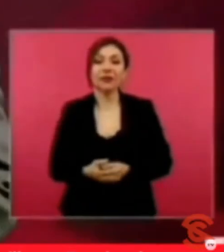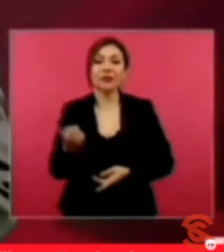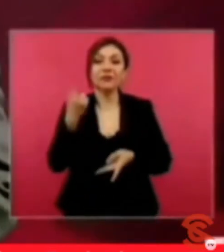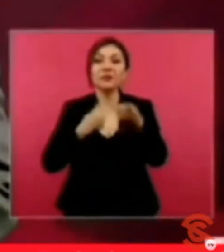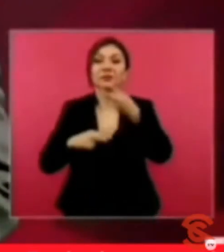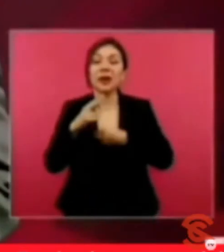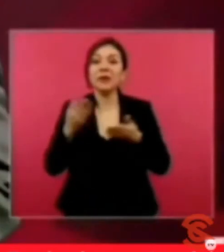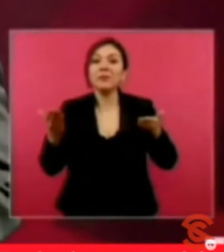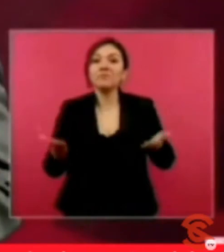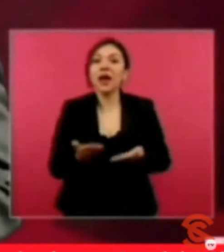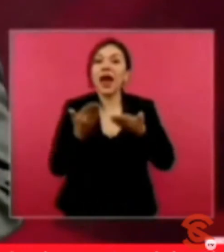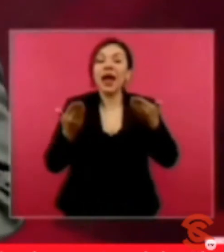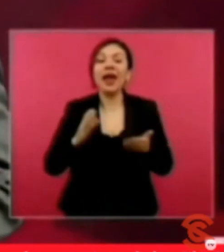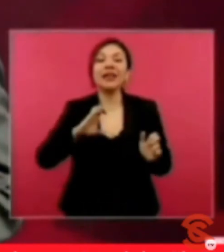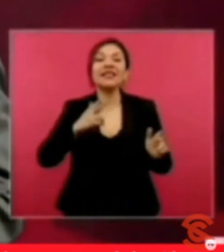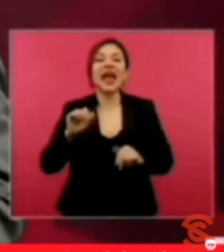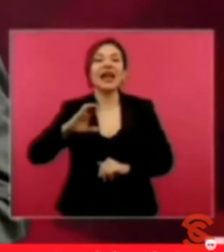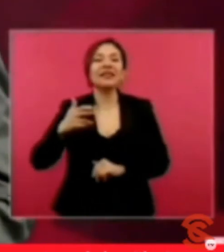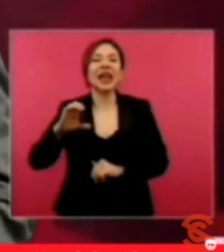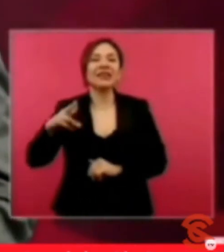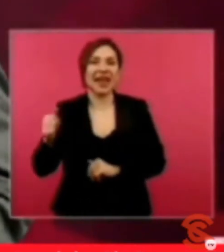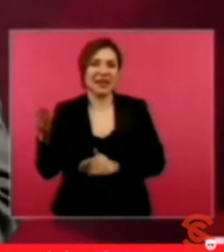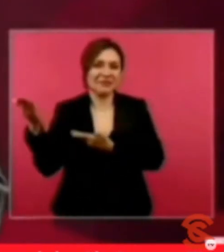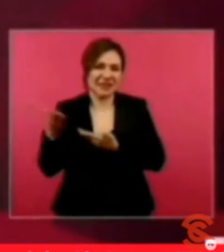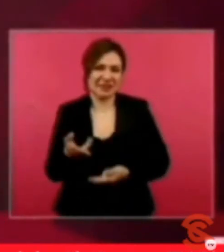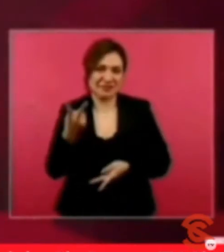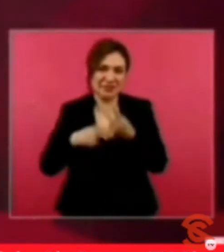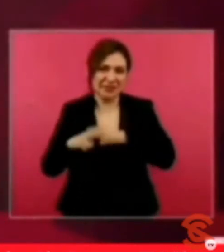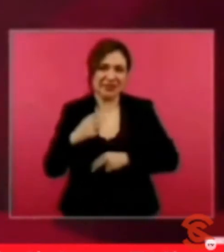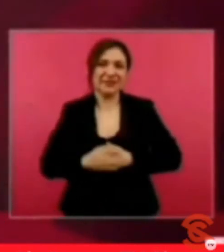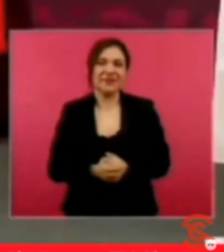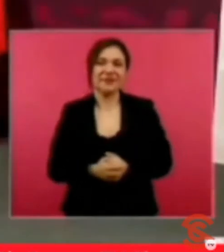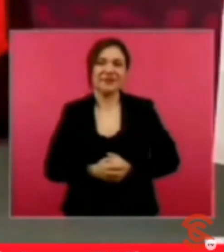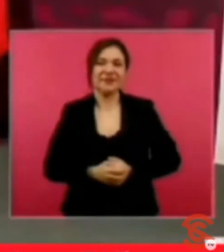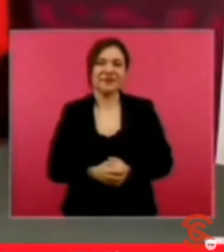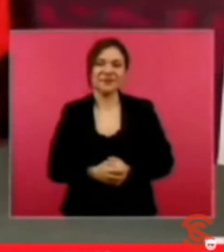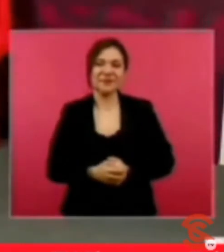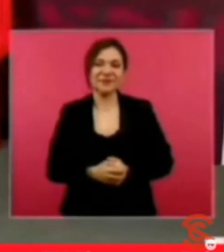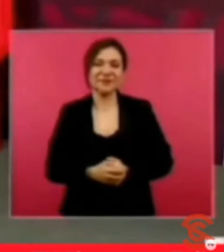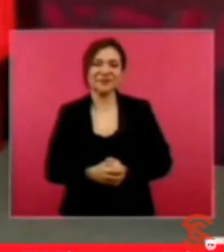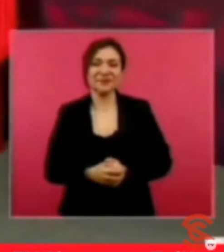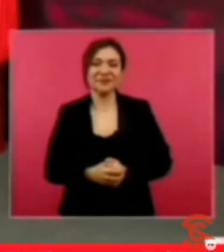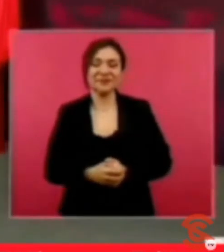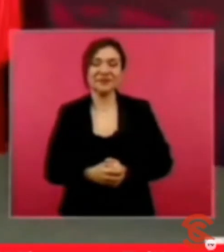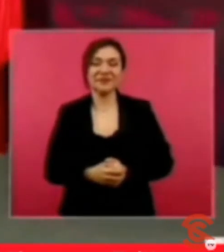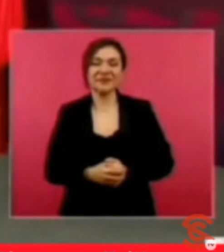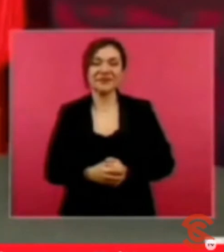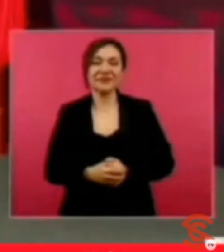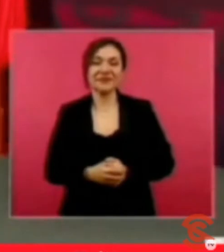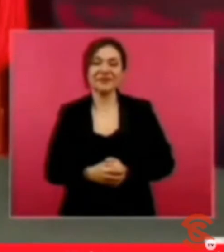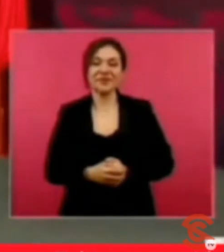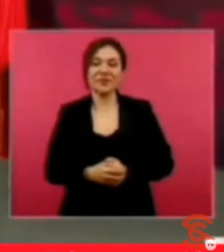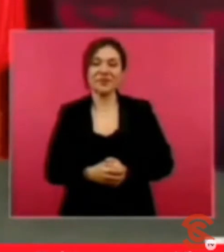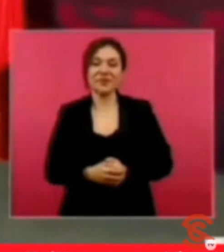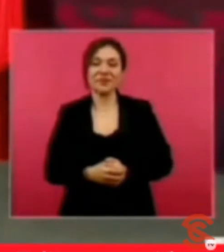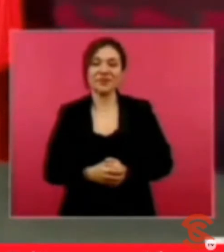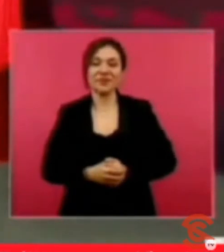y llegaron bailando cha cha cha, cha cha cha, cha cha cha, cha cha cha.